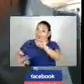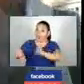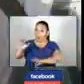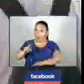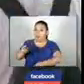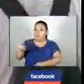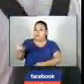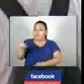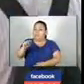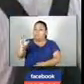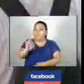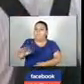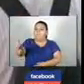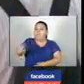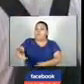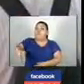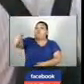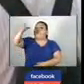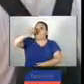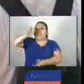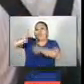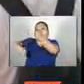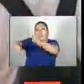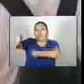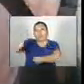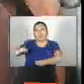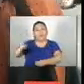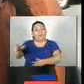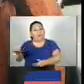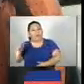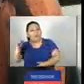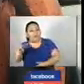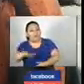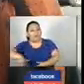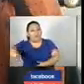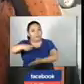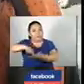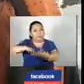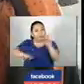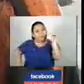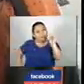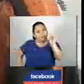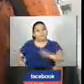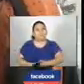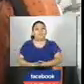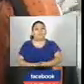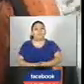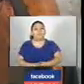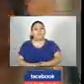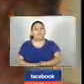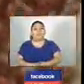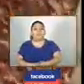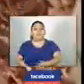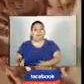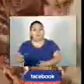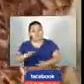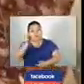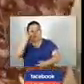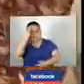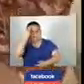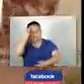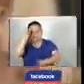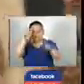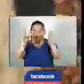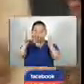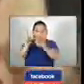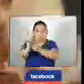el desayuno perfecto es tomar leche de cabra en el centro capitalino. Para nadie es un tema desconocido